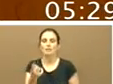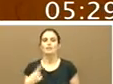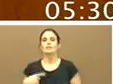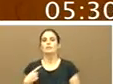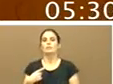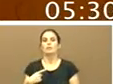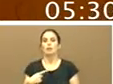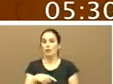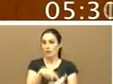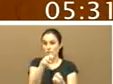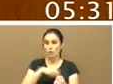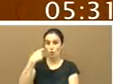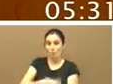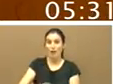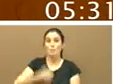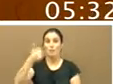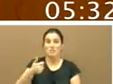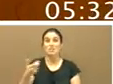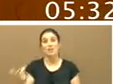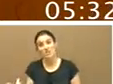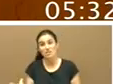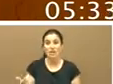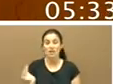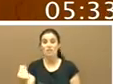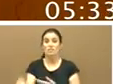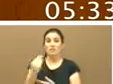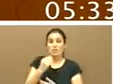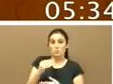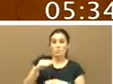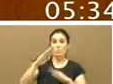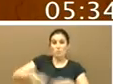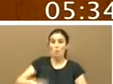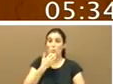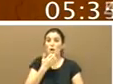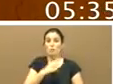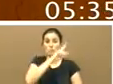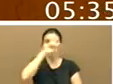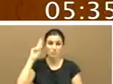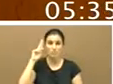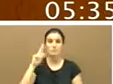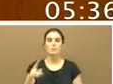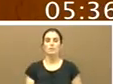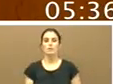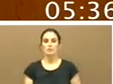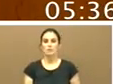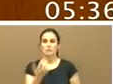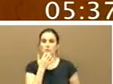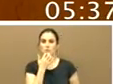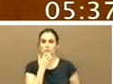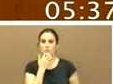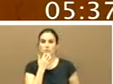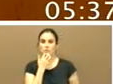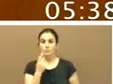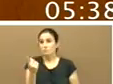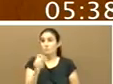más paga es la que menos recibe. Madrid tenemos como ejemplo algo importante y